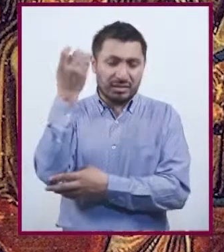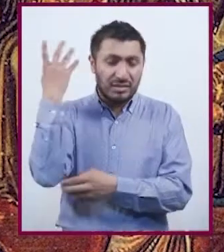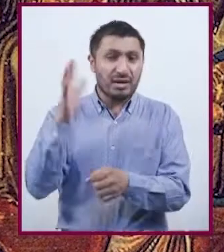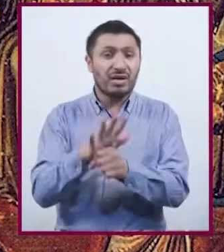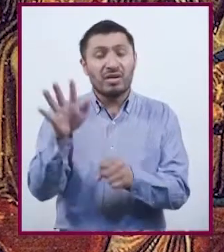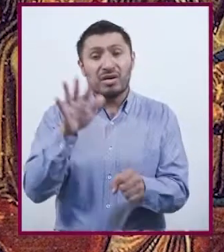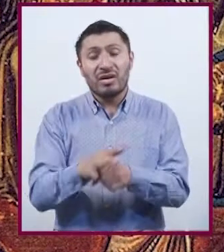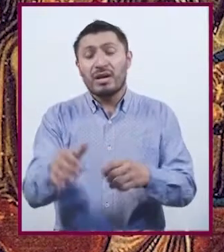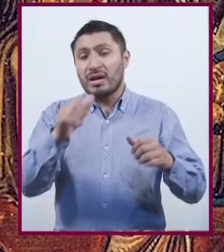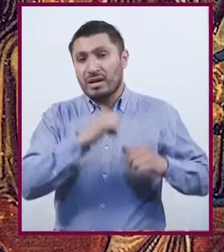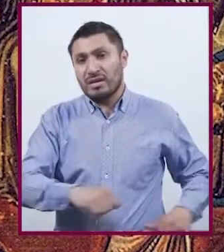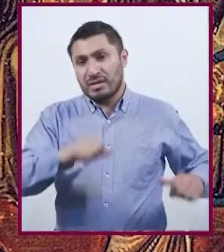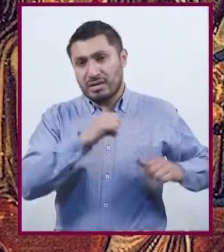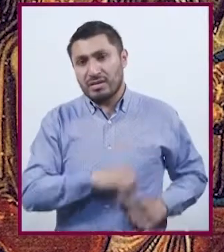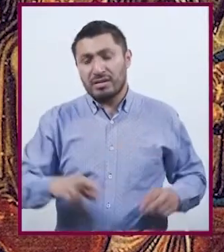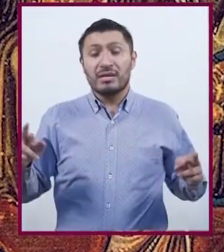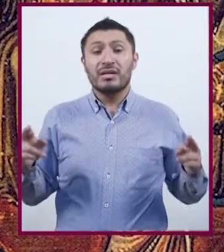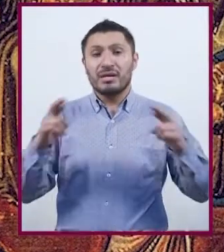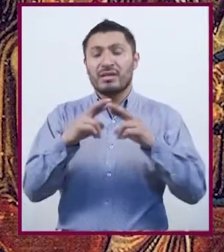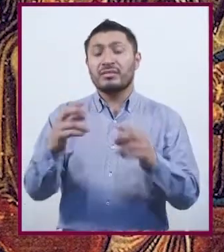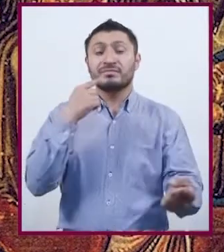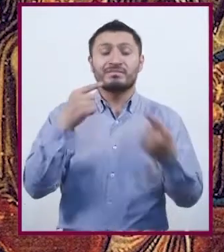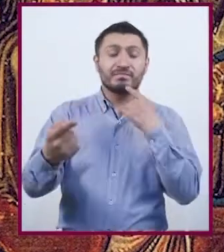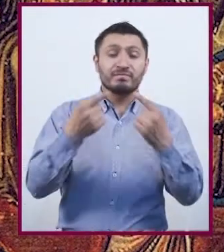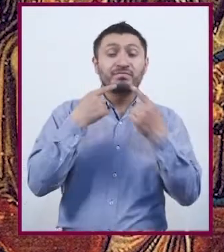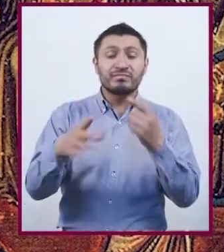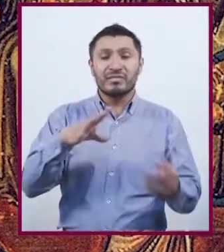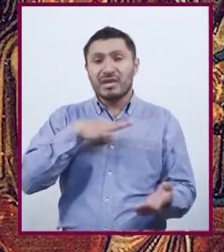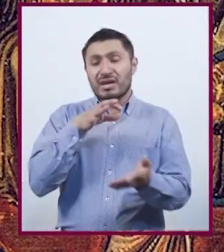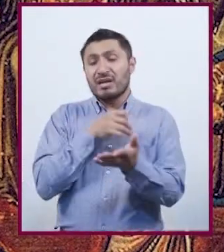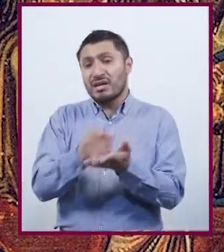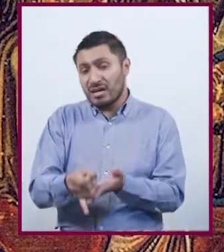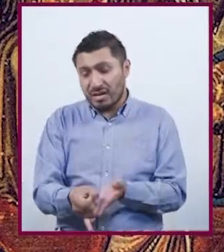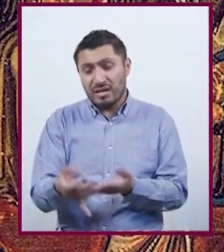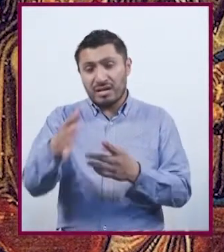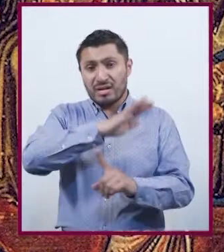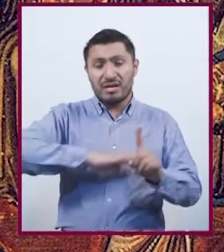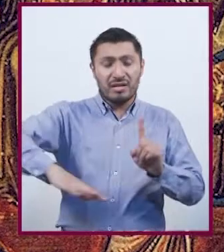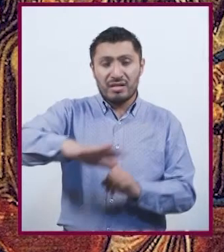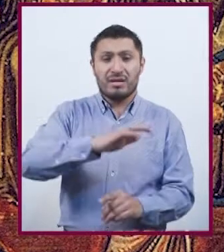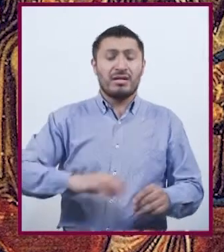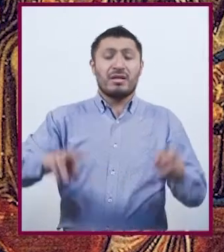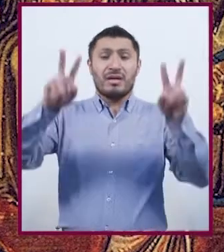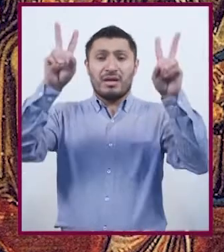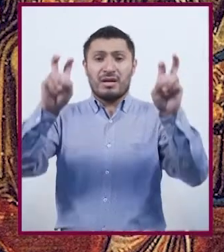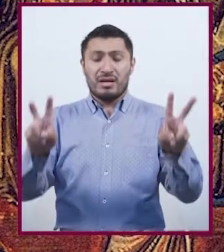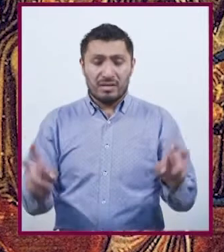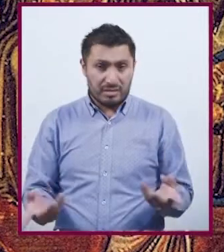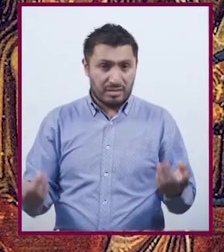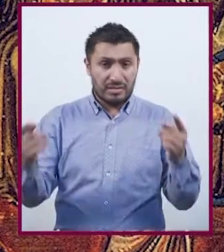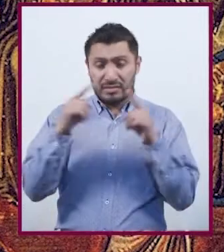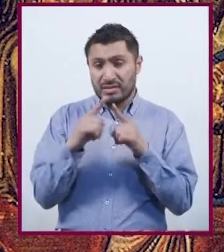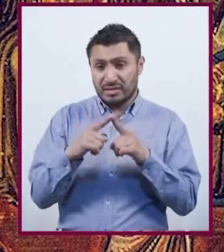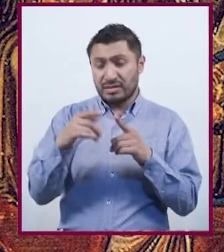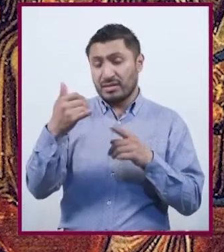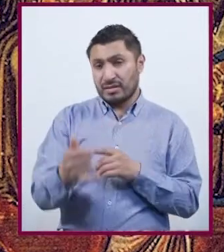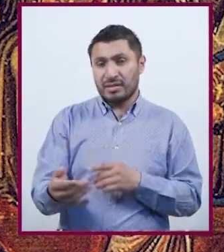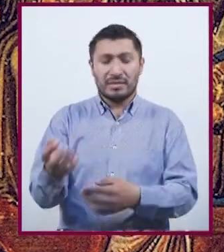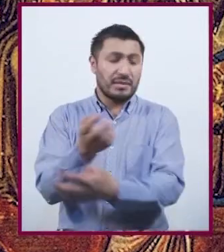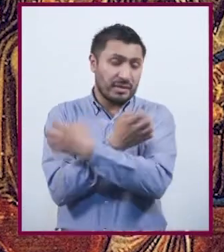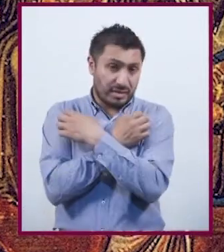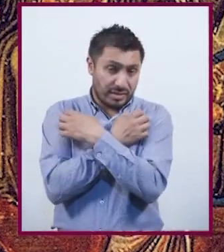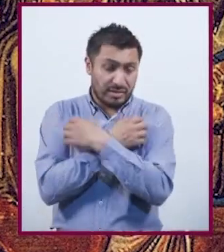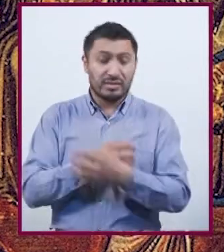son reuniones o asambleas en las cuales las autoridades religiosas discuten y toman decisiones en torno a